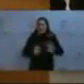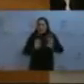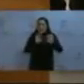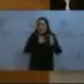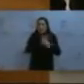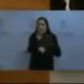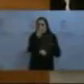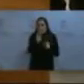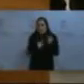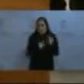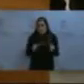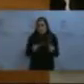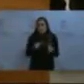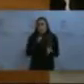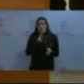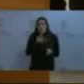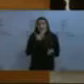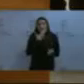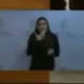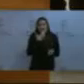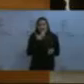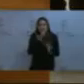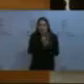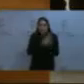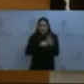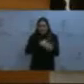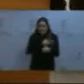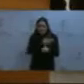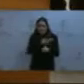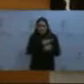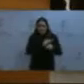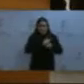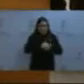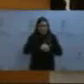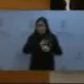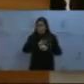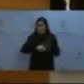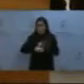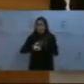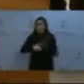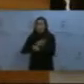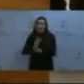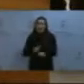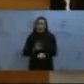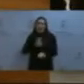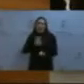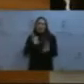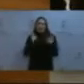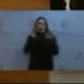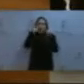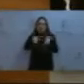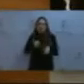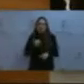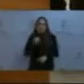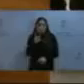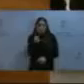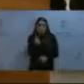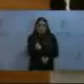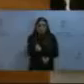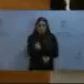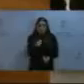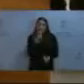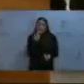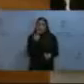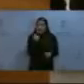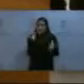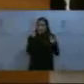materia presupuestaria, porque incumplir todos estos principios lleva a un país a la bancarrota. Y cuando un país está en la bancarrota, hay